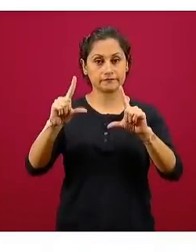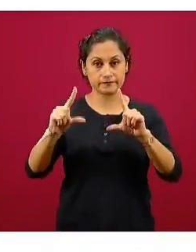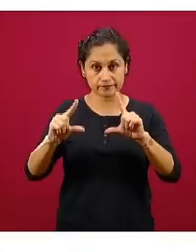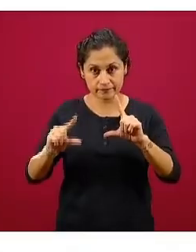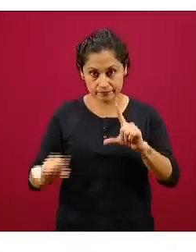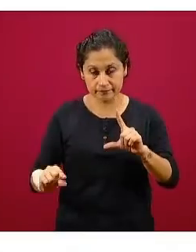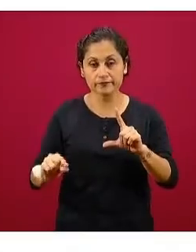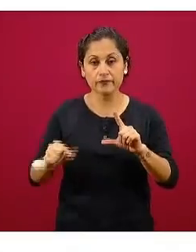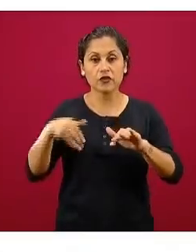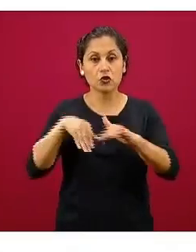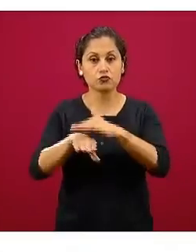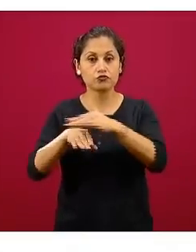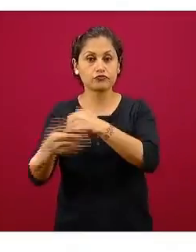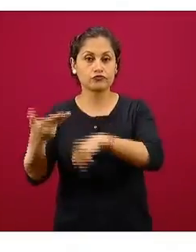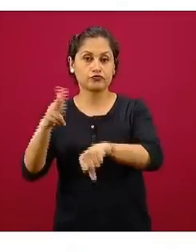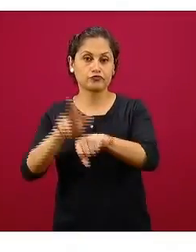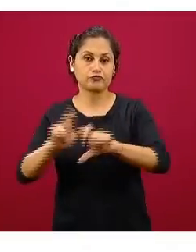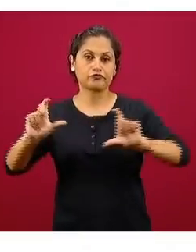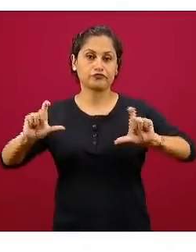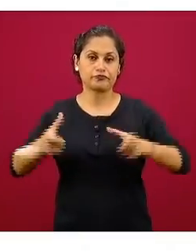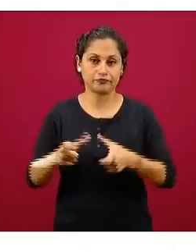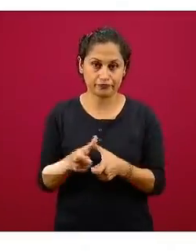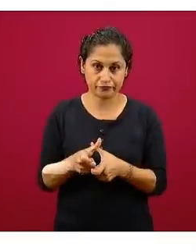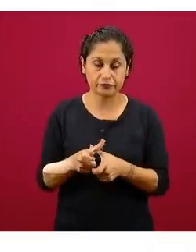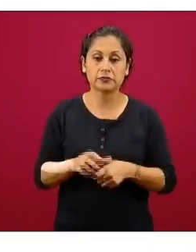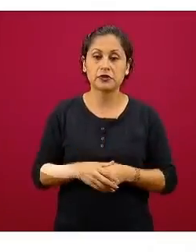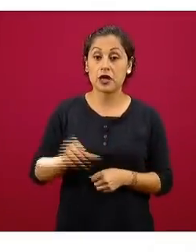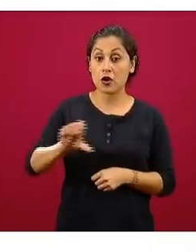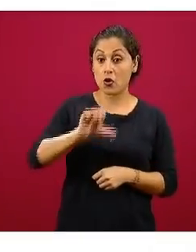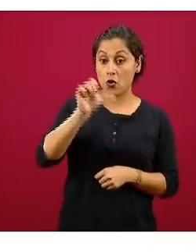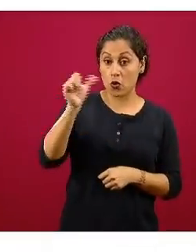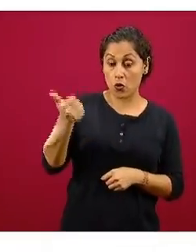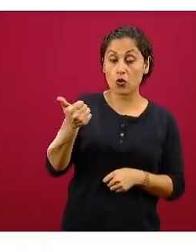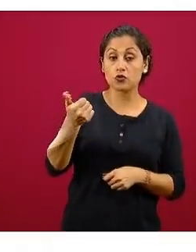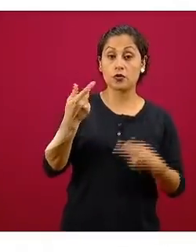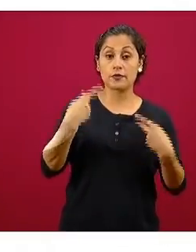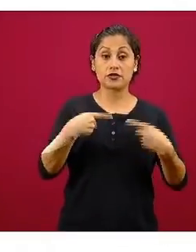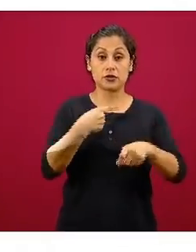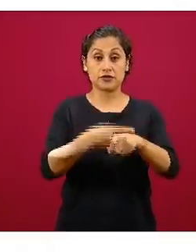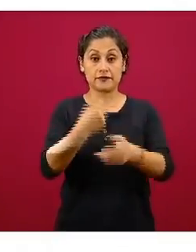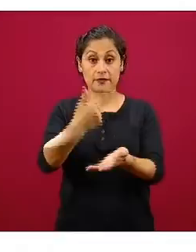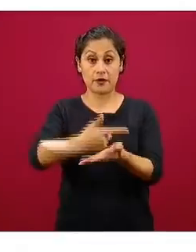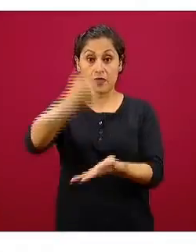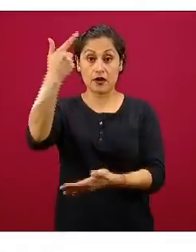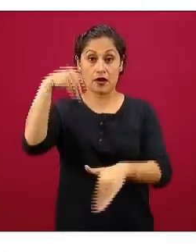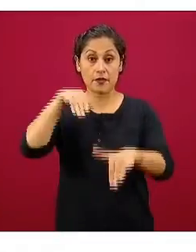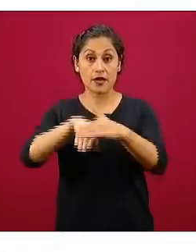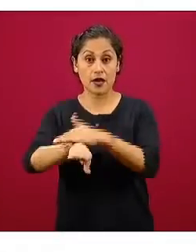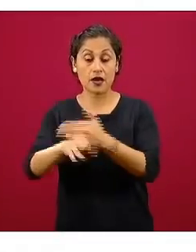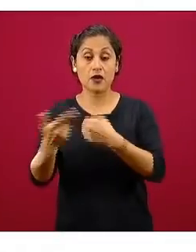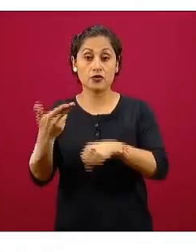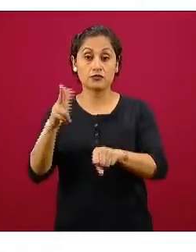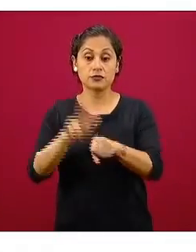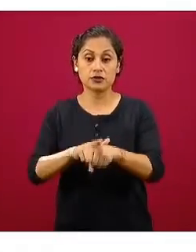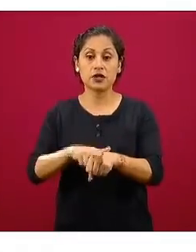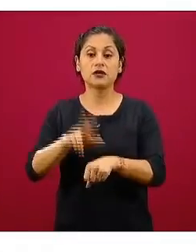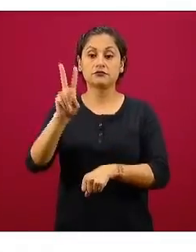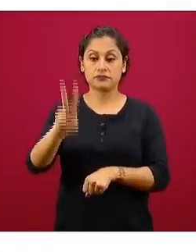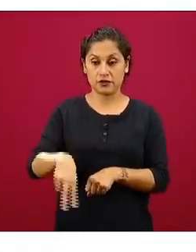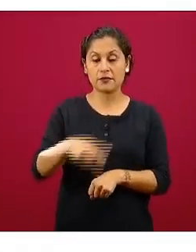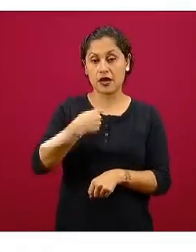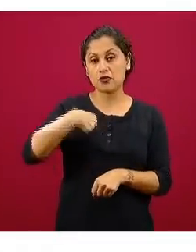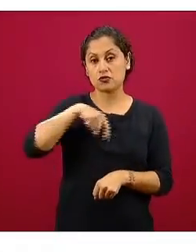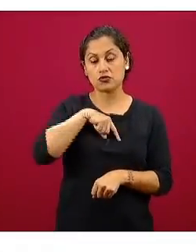de la ocupación hospitalaria, y en la siguiente vemos el caso de las terapias intensivas. Nos inquieta un poco esta